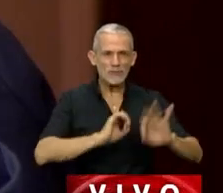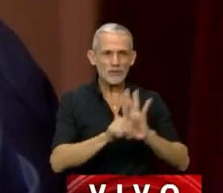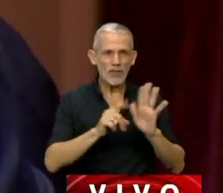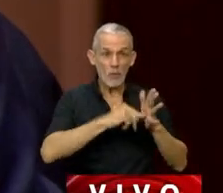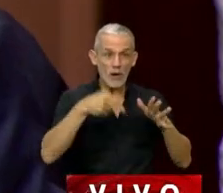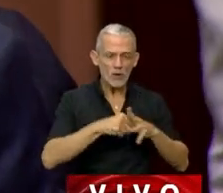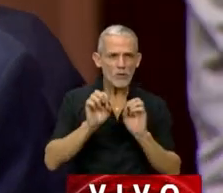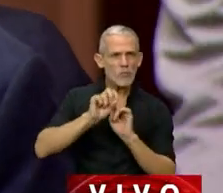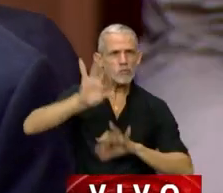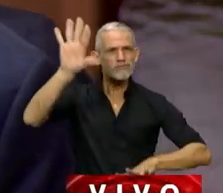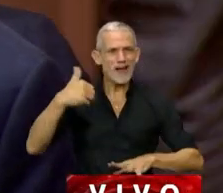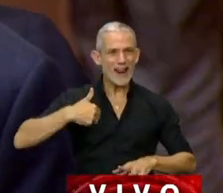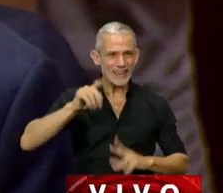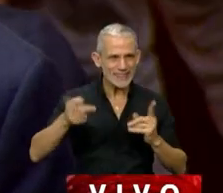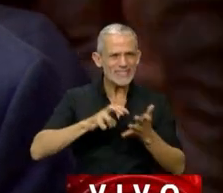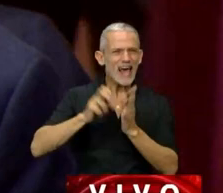ley que tiene